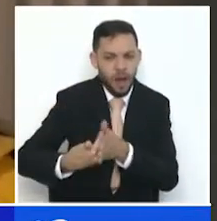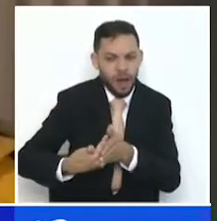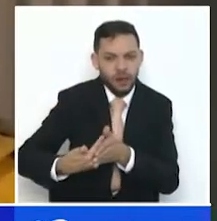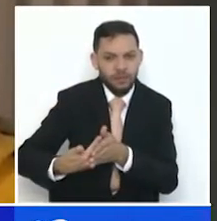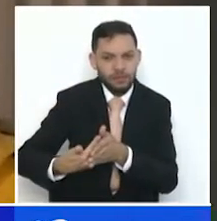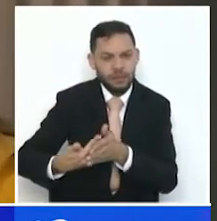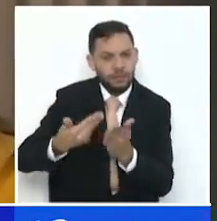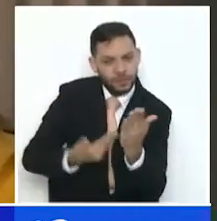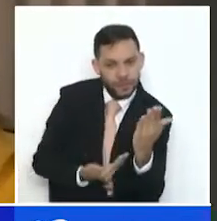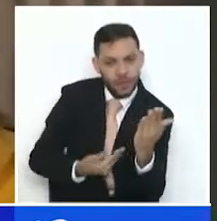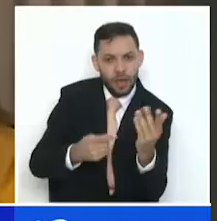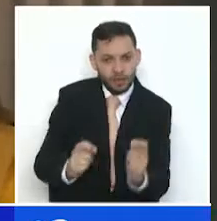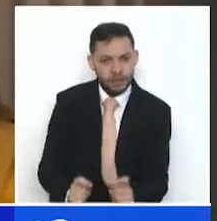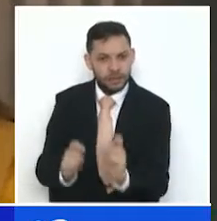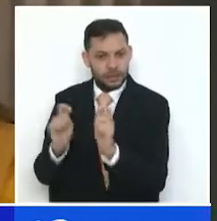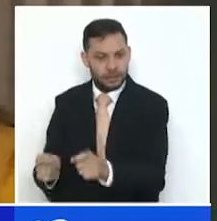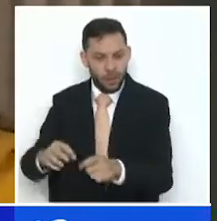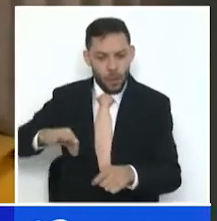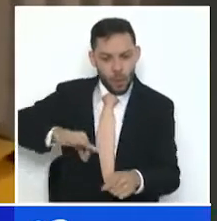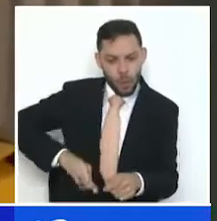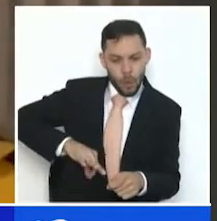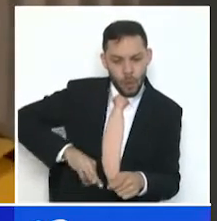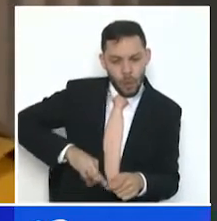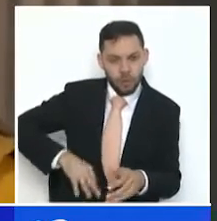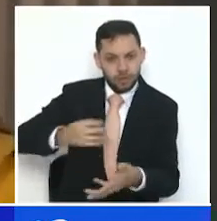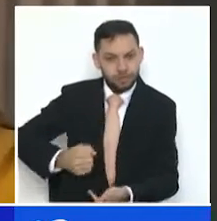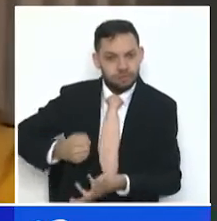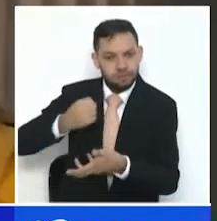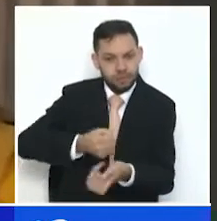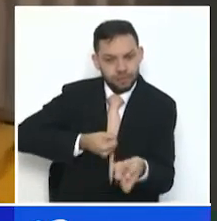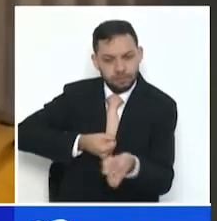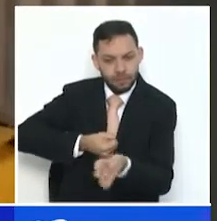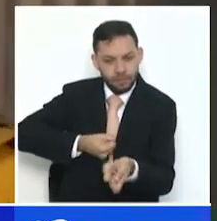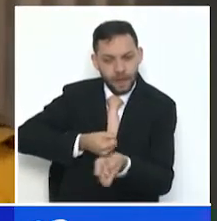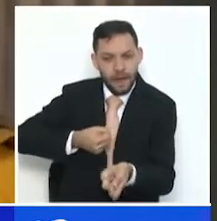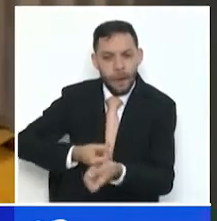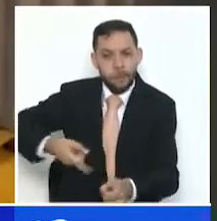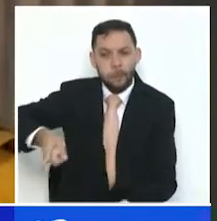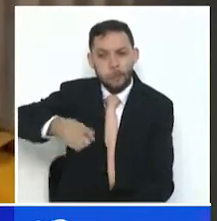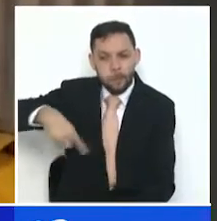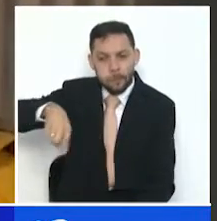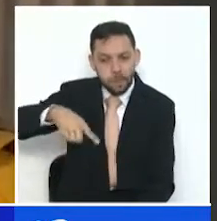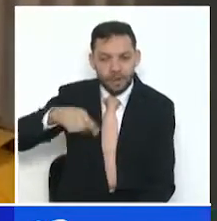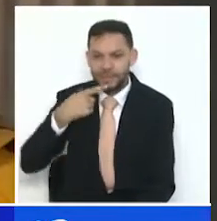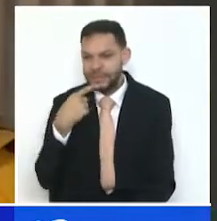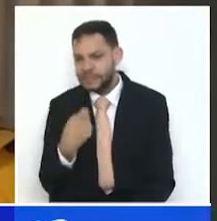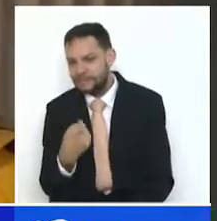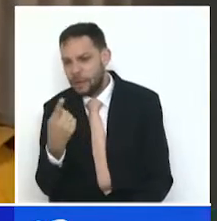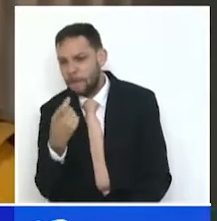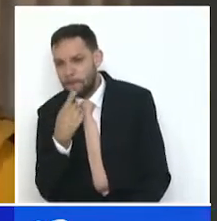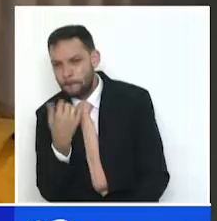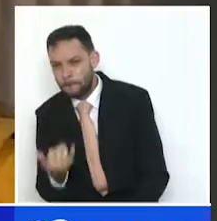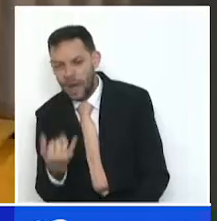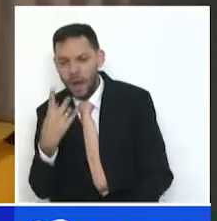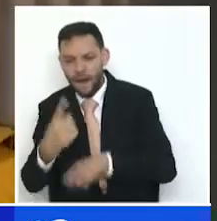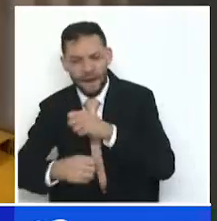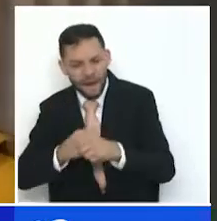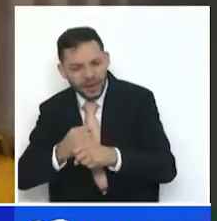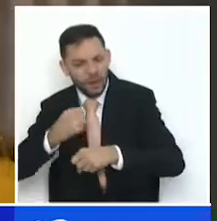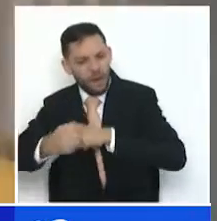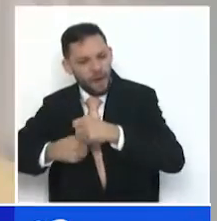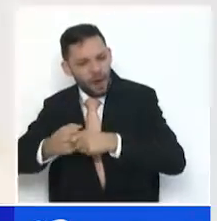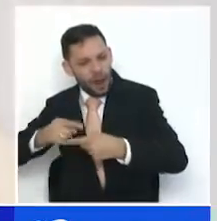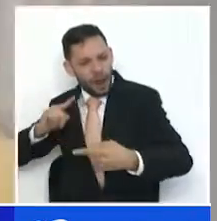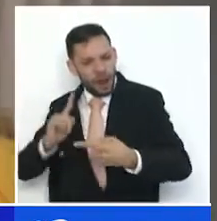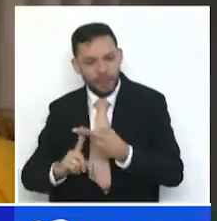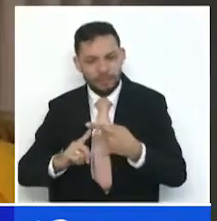para el municipio, para las finanzas del municipio. Allí se pudo ver que como durante varios años no se ejecutaron los recursos